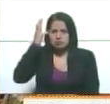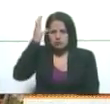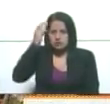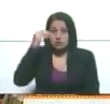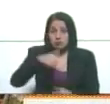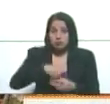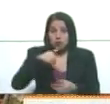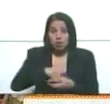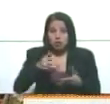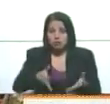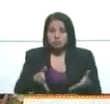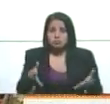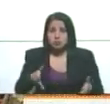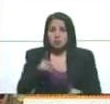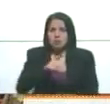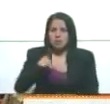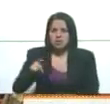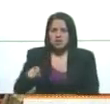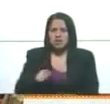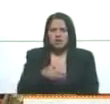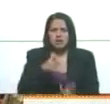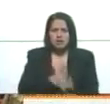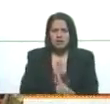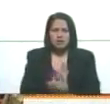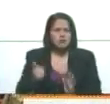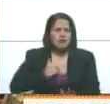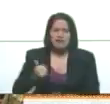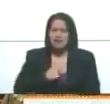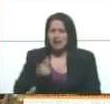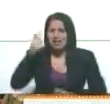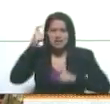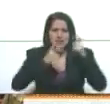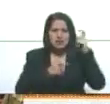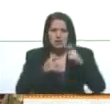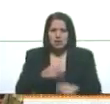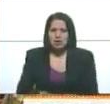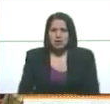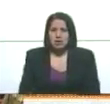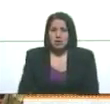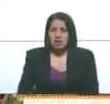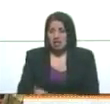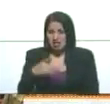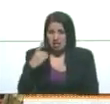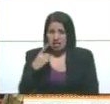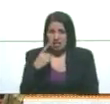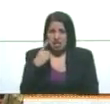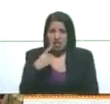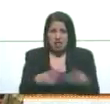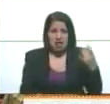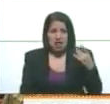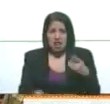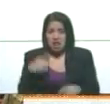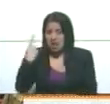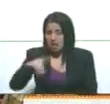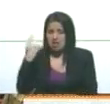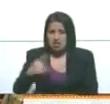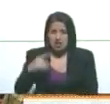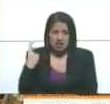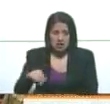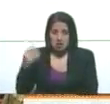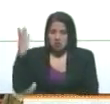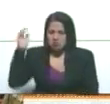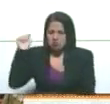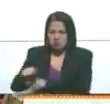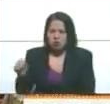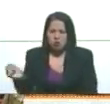por el Gran Polo Patriótico, vote por los candidatos y las candidatas de Hugo Chávez. A la derecha, en estas elecciones, es una pela lo que le debemos dar.